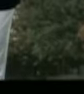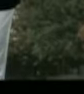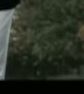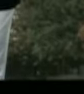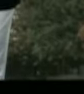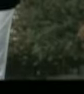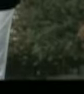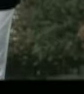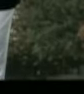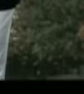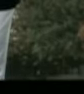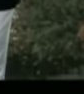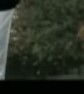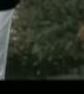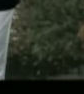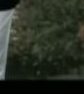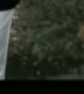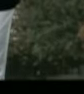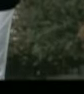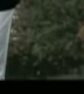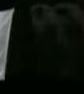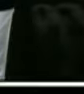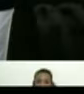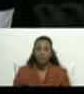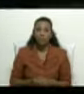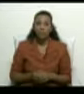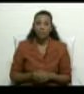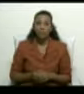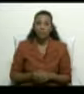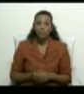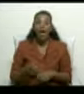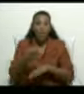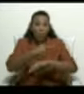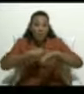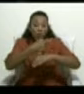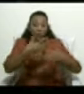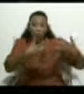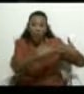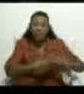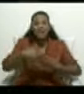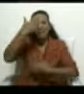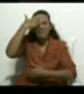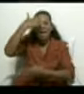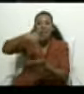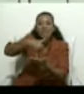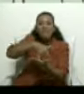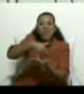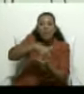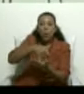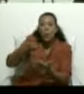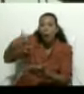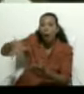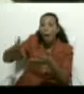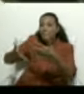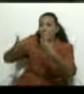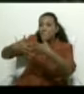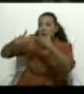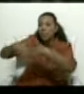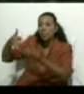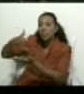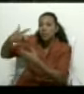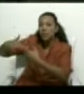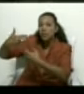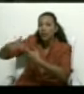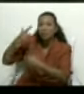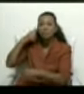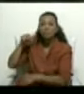El gobierno estadounidense conocía a detalle el talón de Aquiles de la industria de hidrocarburos venezolana. Como en la epopeya La Ilíada de